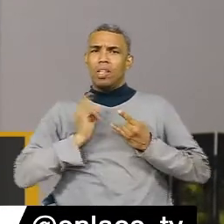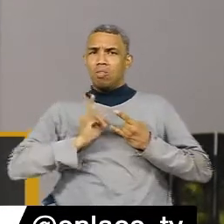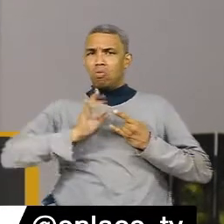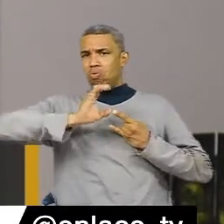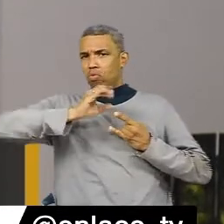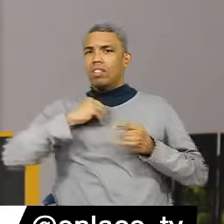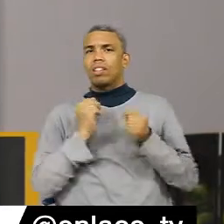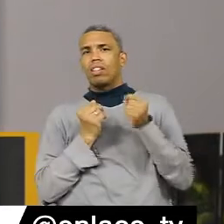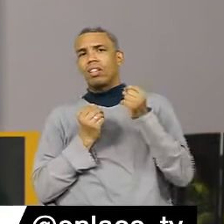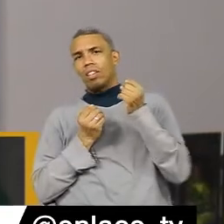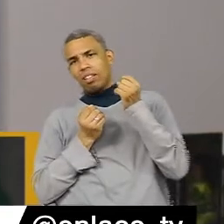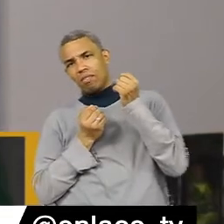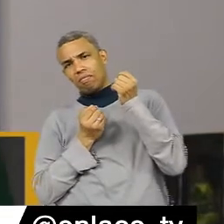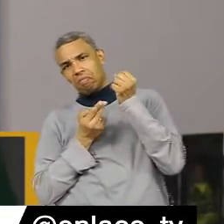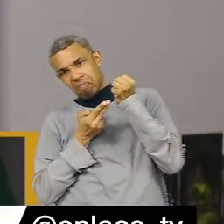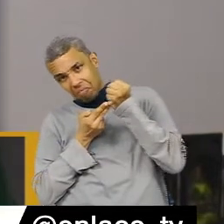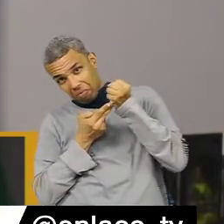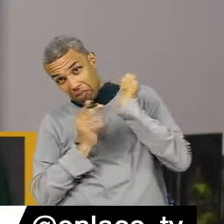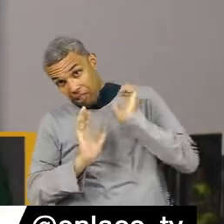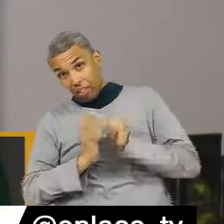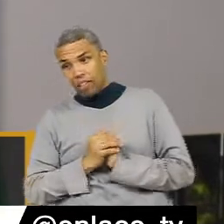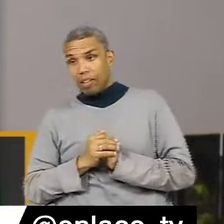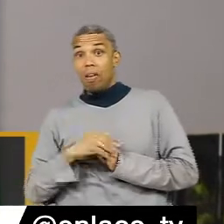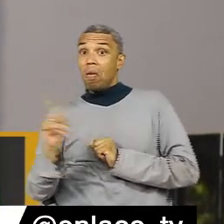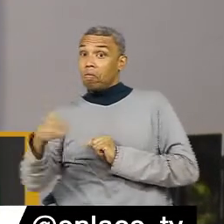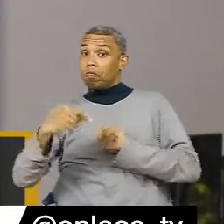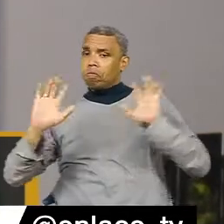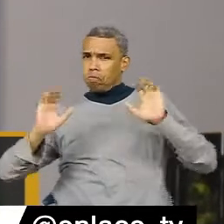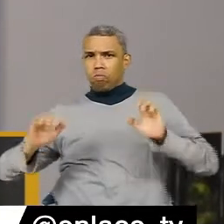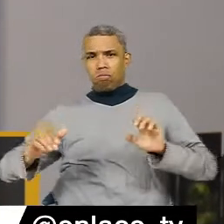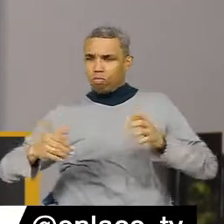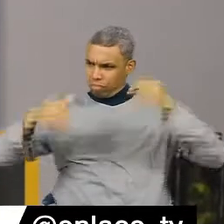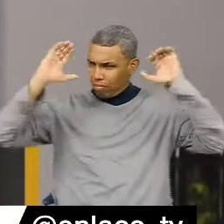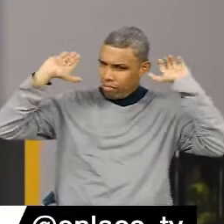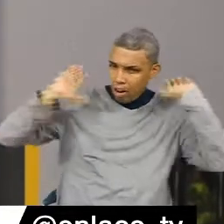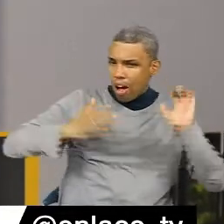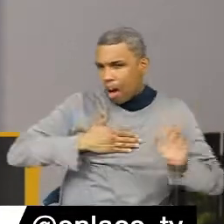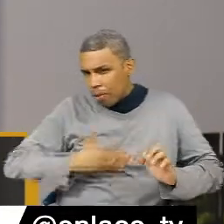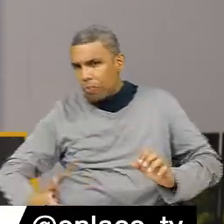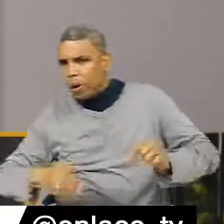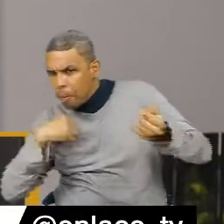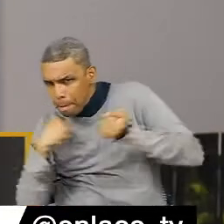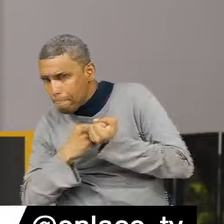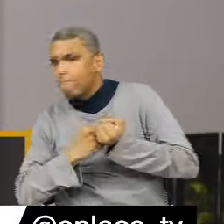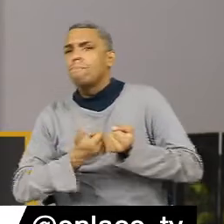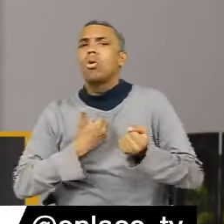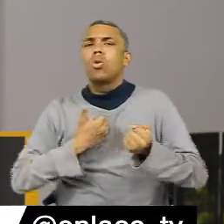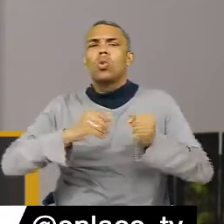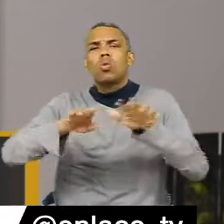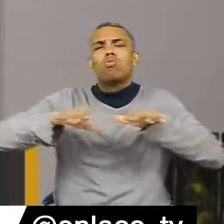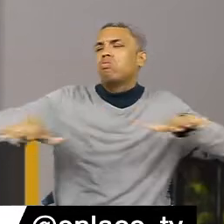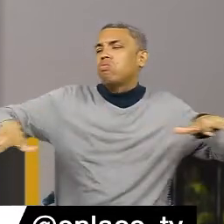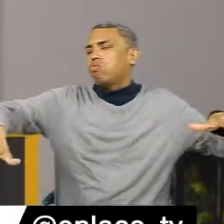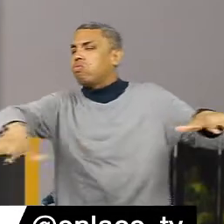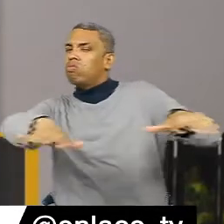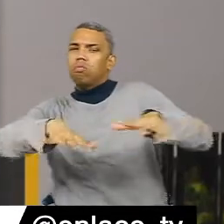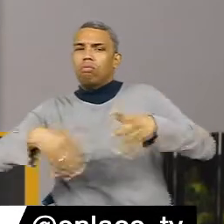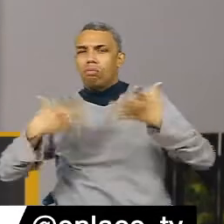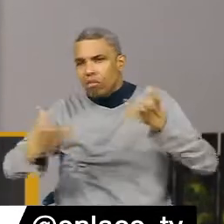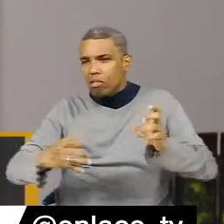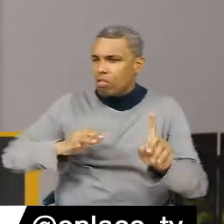SENA. Son entidades que están comprometidas con el crecimiento verde, que hace parte de la Política Pública Nacional de Crecimiento, y estas entidades